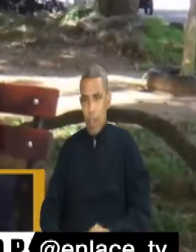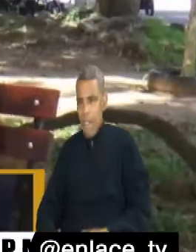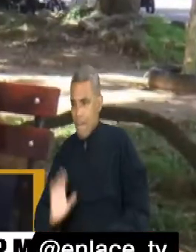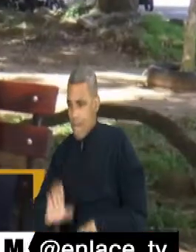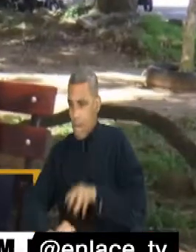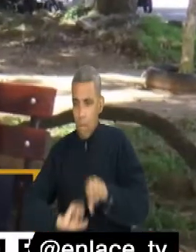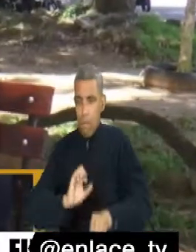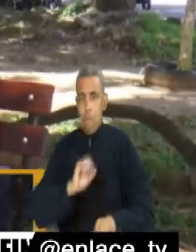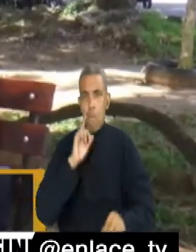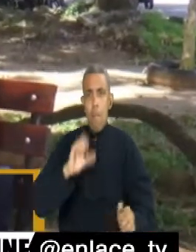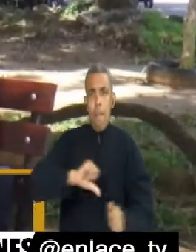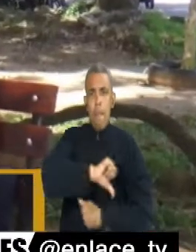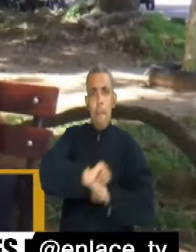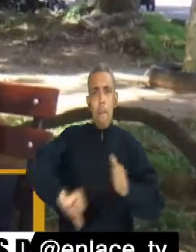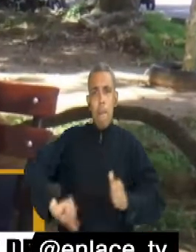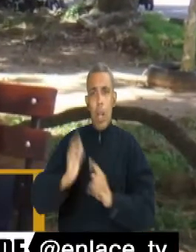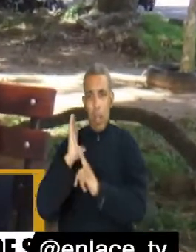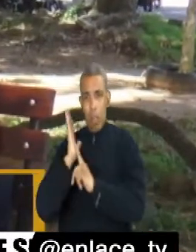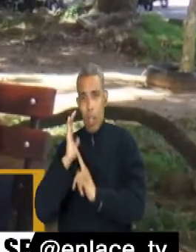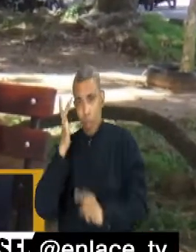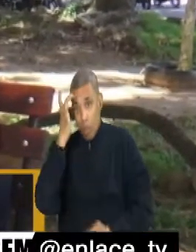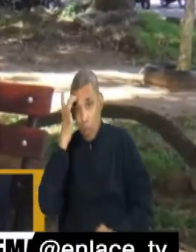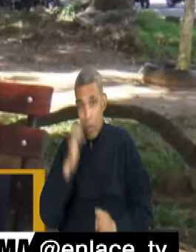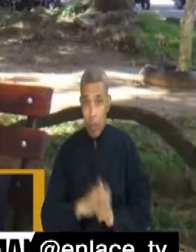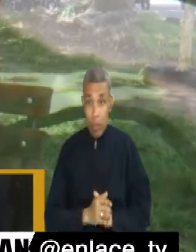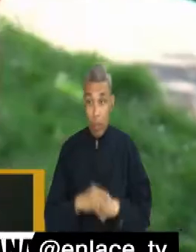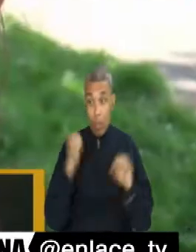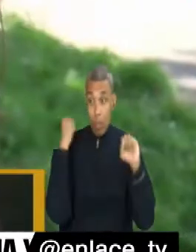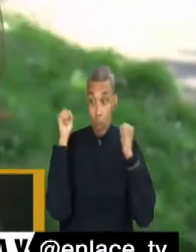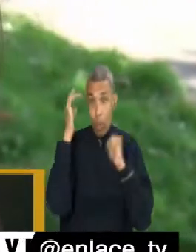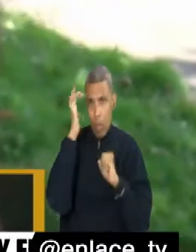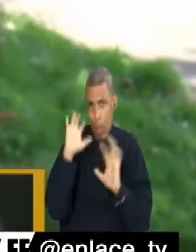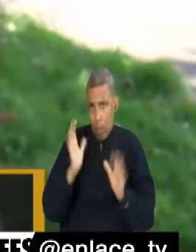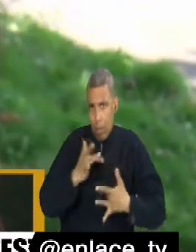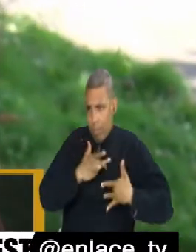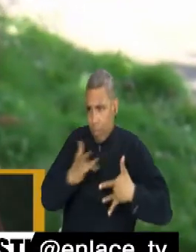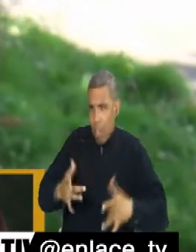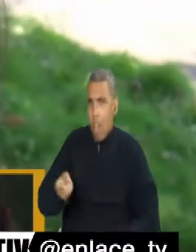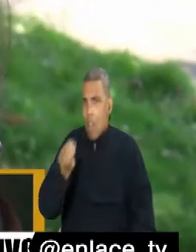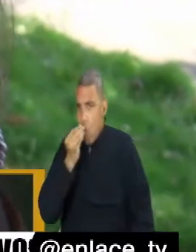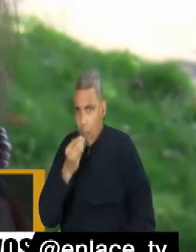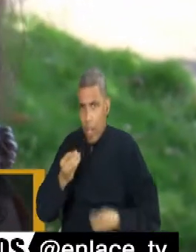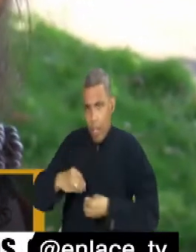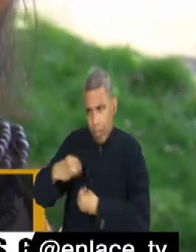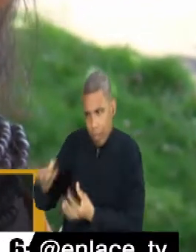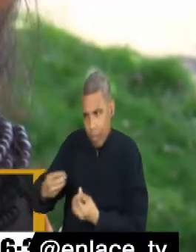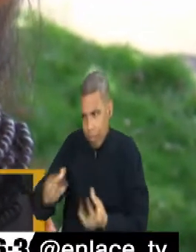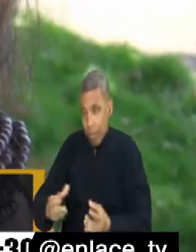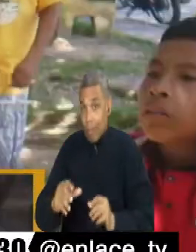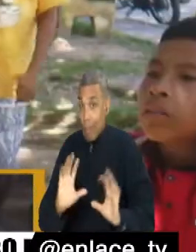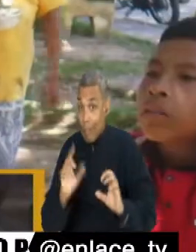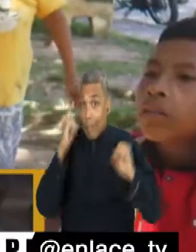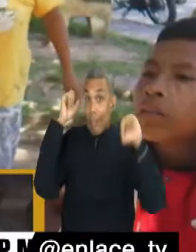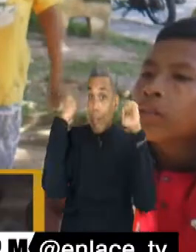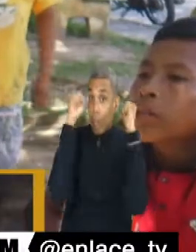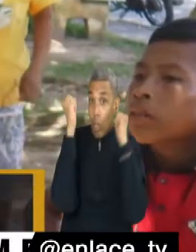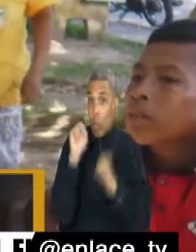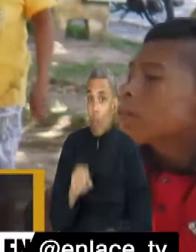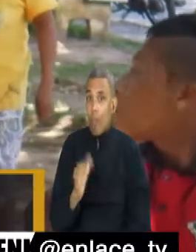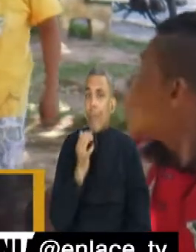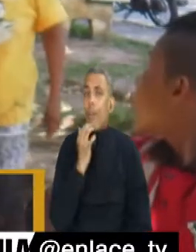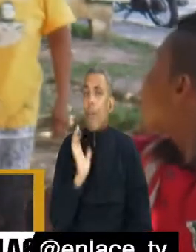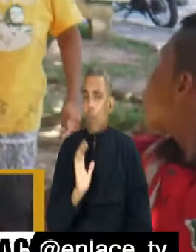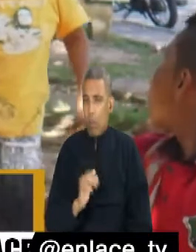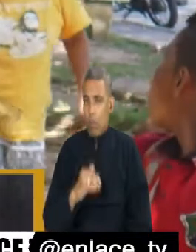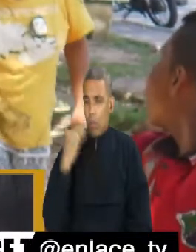a los indígenas yupas, pero también se mostraron preocupados por las condiciones en que se encuentra esta comunidad. Temen que esto pueda generar un problema